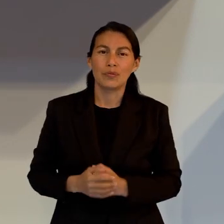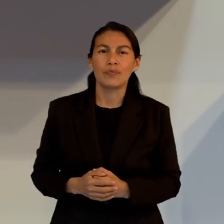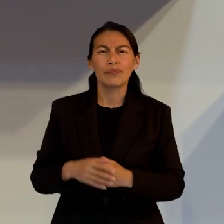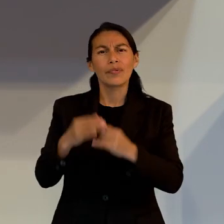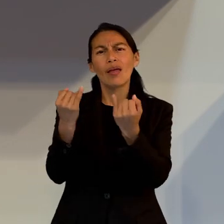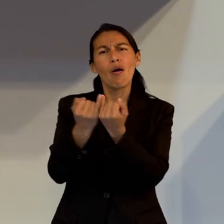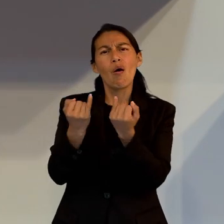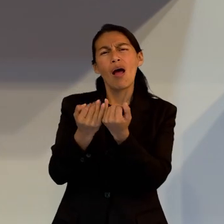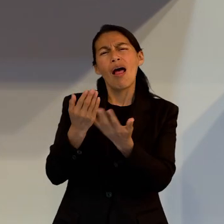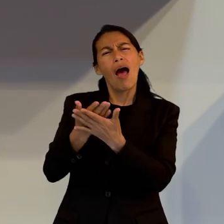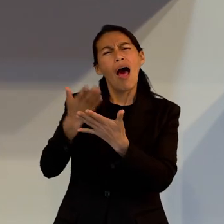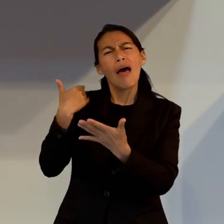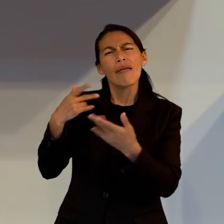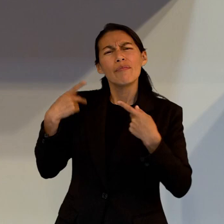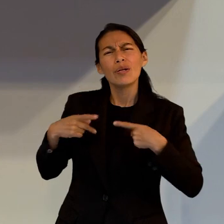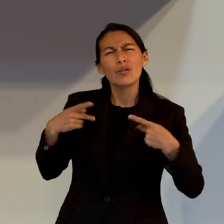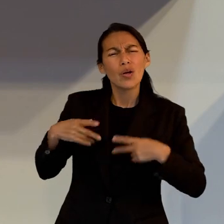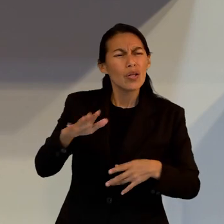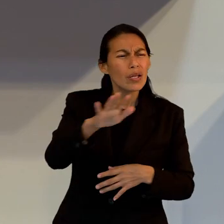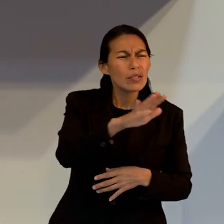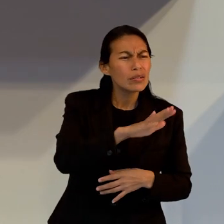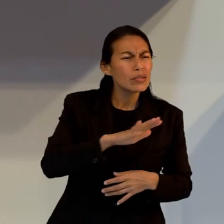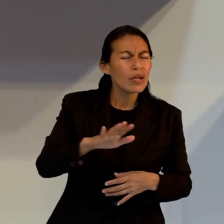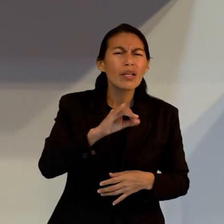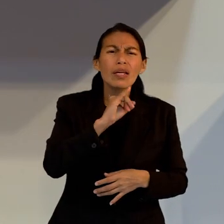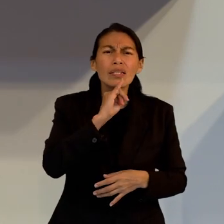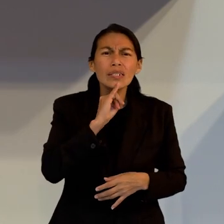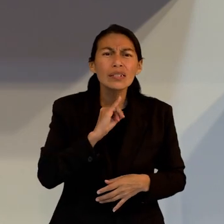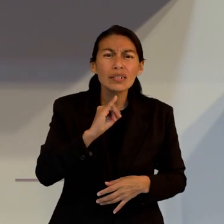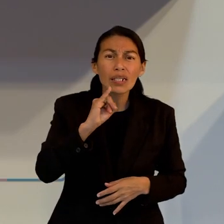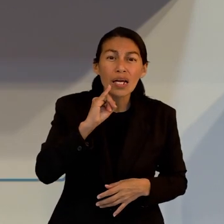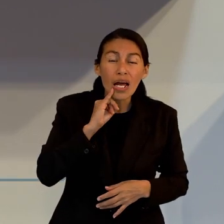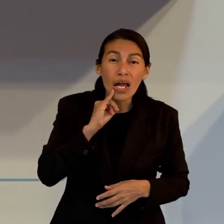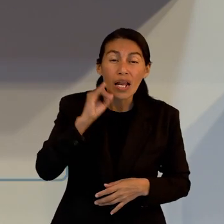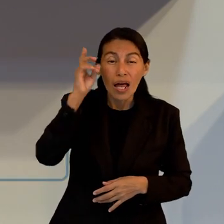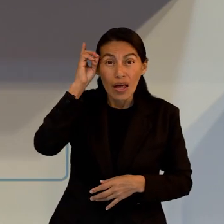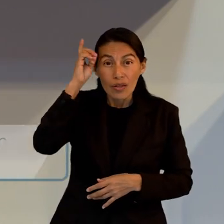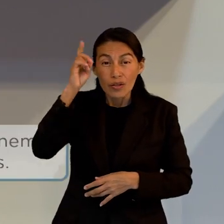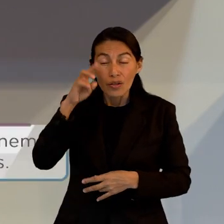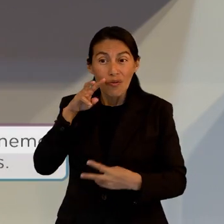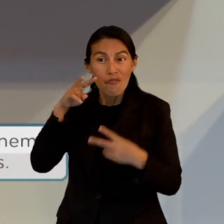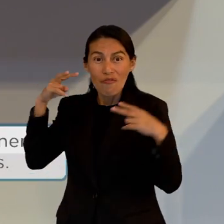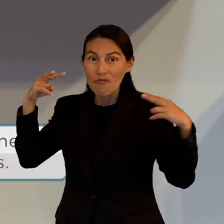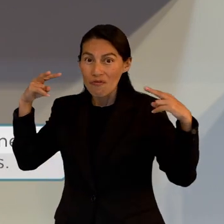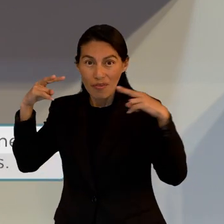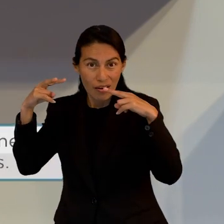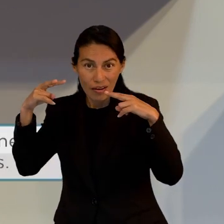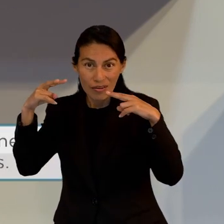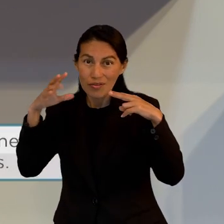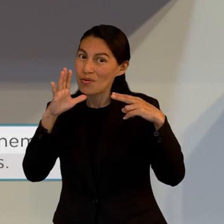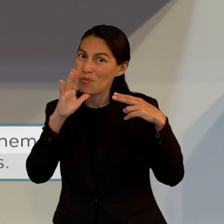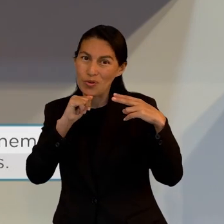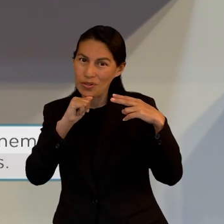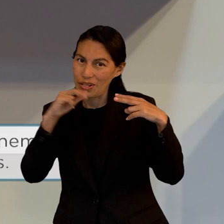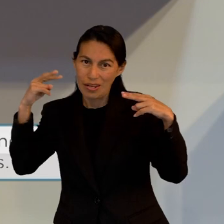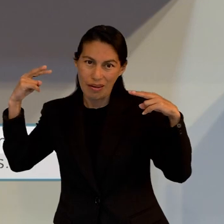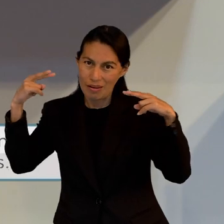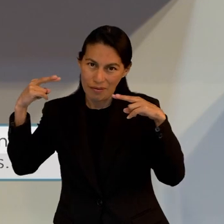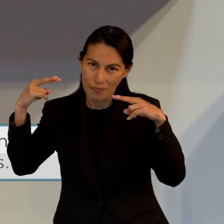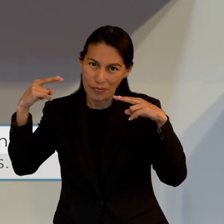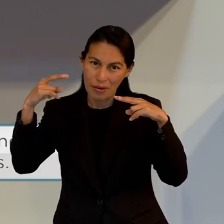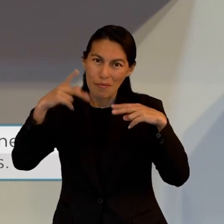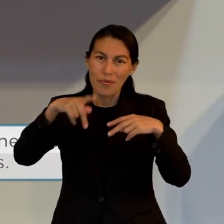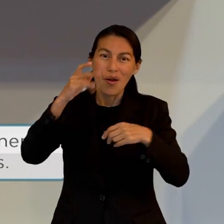los realistas no podían ver a dios pero hoy nosotros por intermedio de jesús nos da